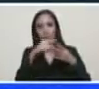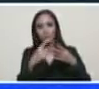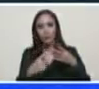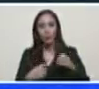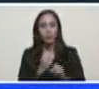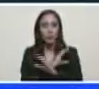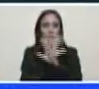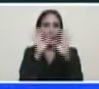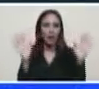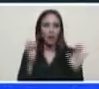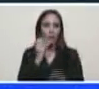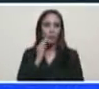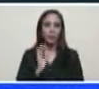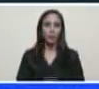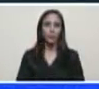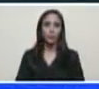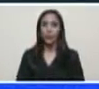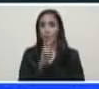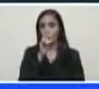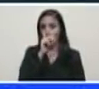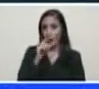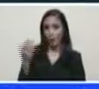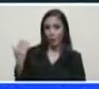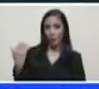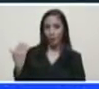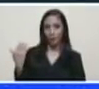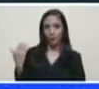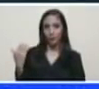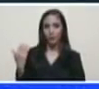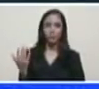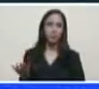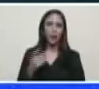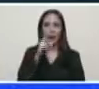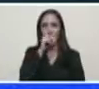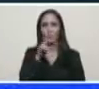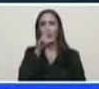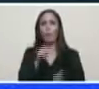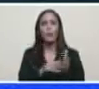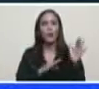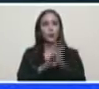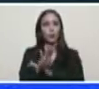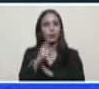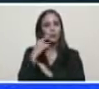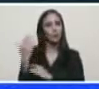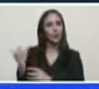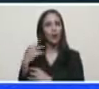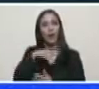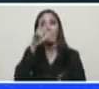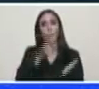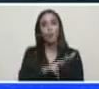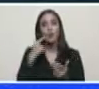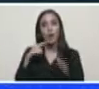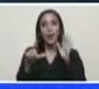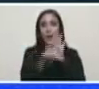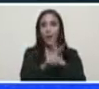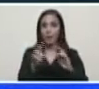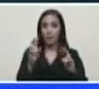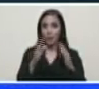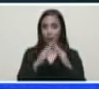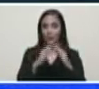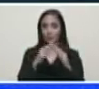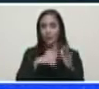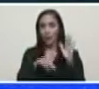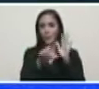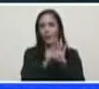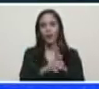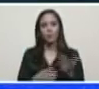concepto dos años antes también en el año 2014 aprobé a través de la ley de habilitante